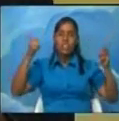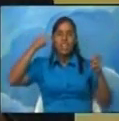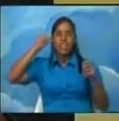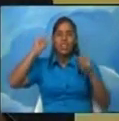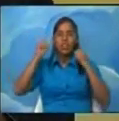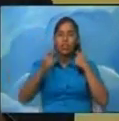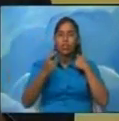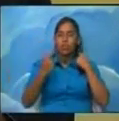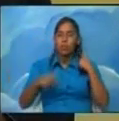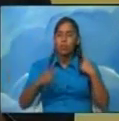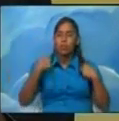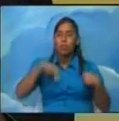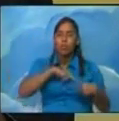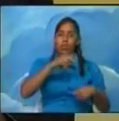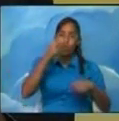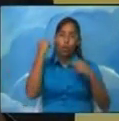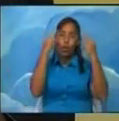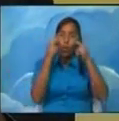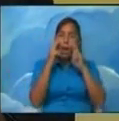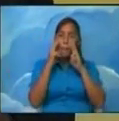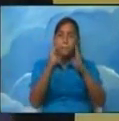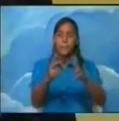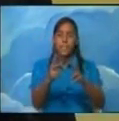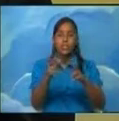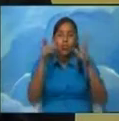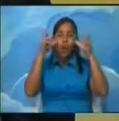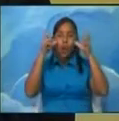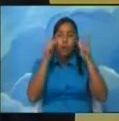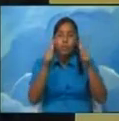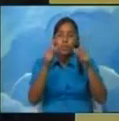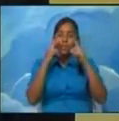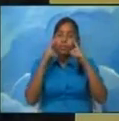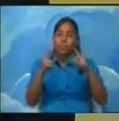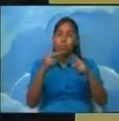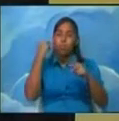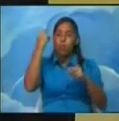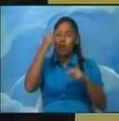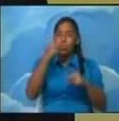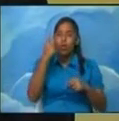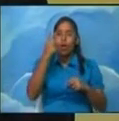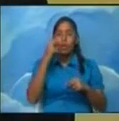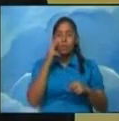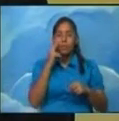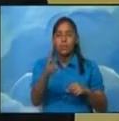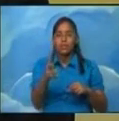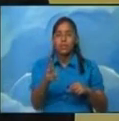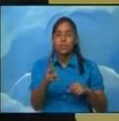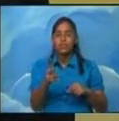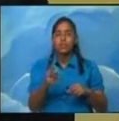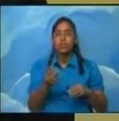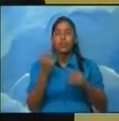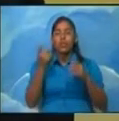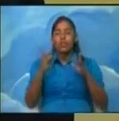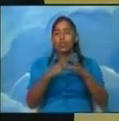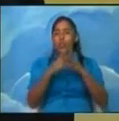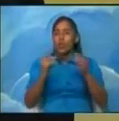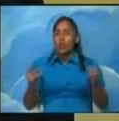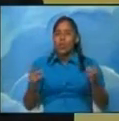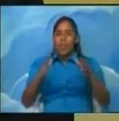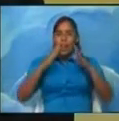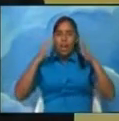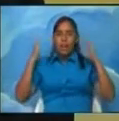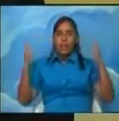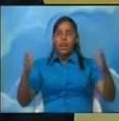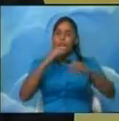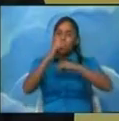más vuestros ojos han visto, oiga bien, vuestros ojos han visto todas las